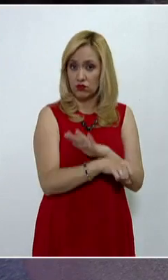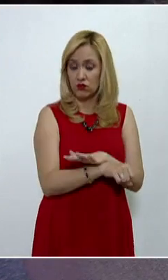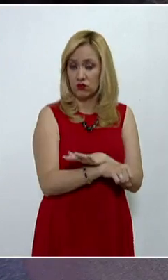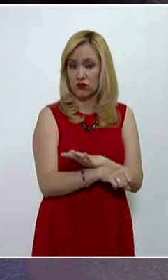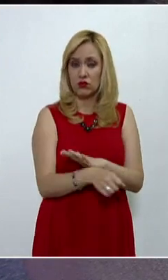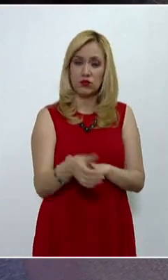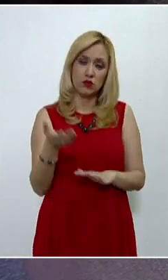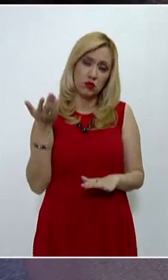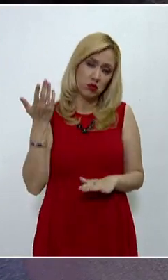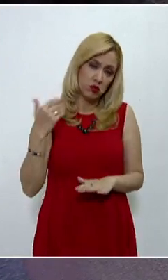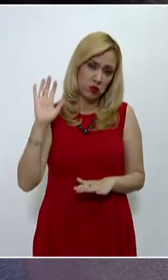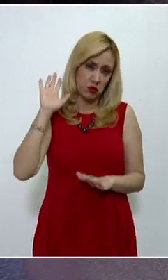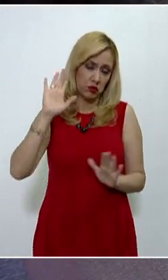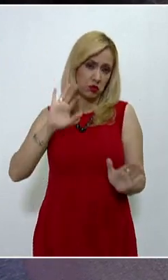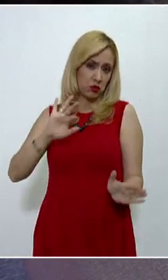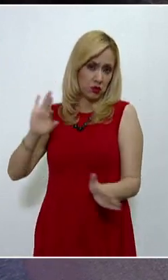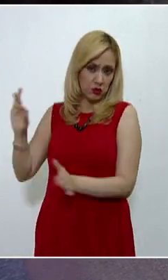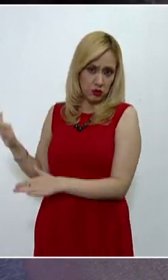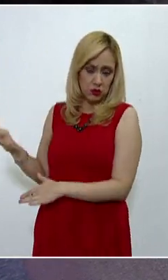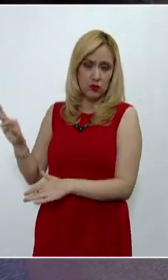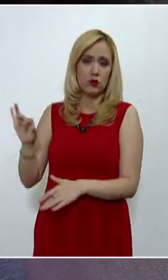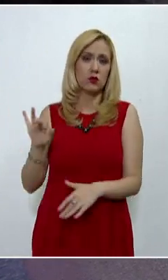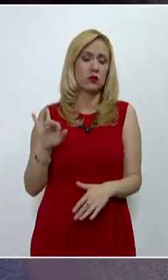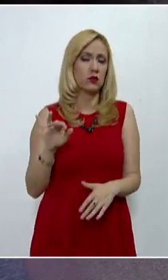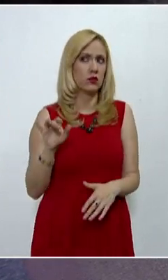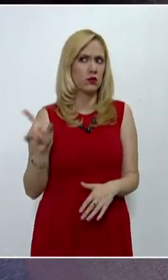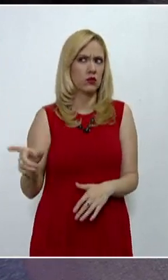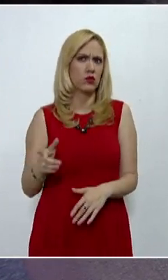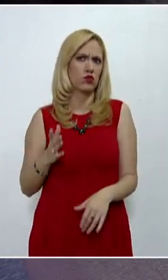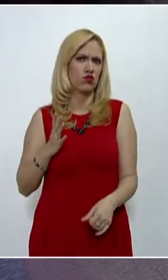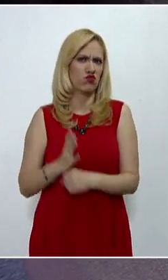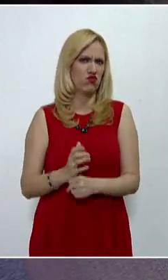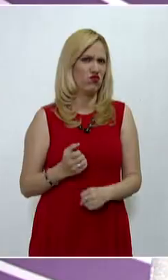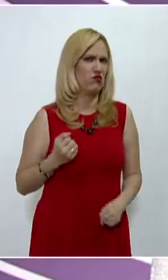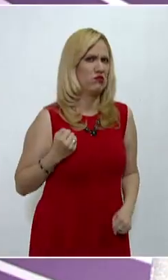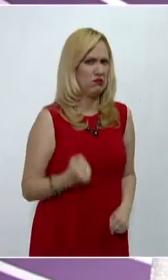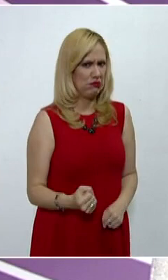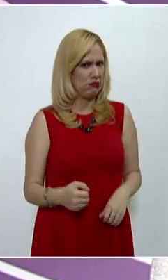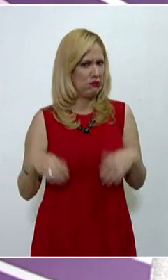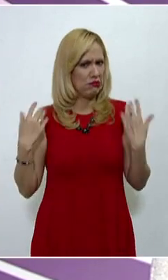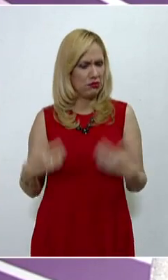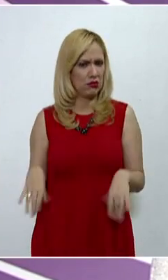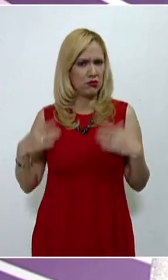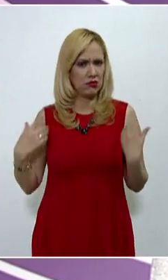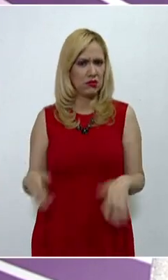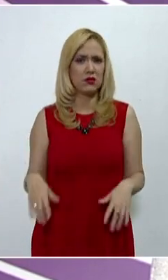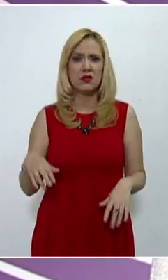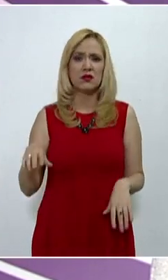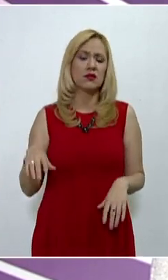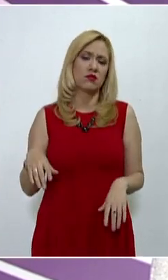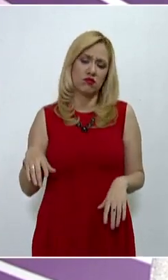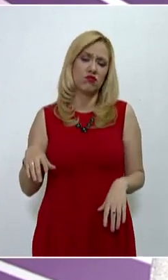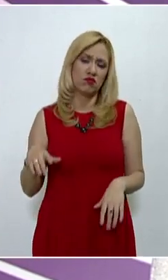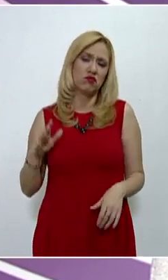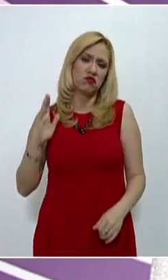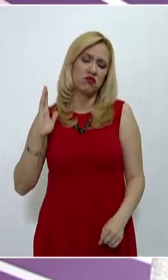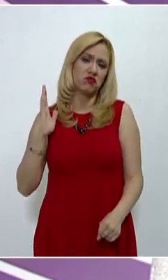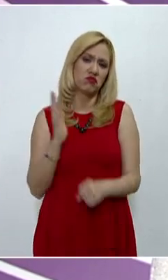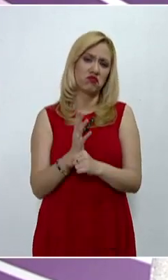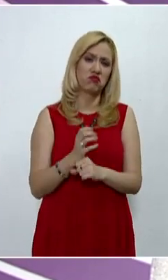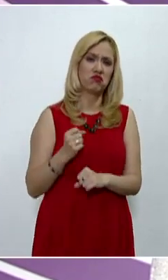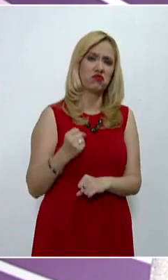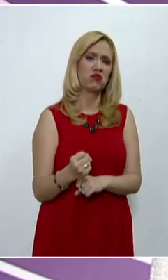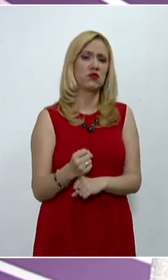diferencia del sistema anterior, que es un sistema inquisitivo, algunos por arreglarlo lo llaman inquisitivo mixto que